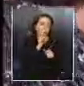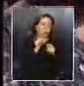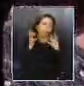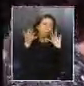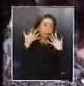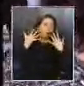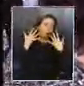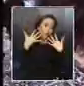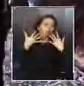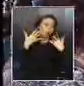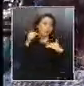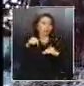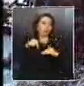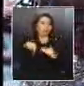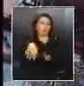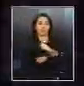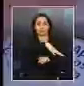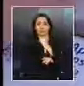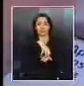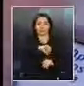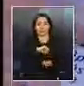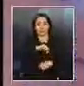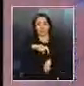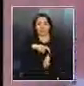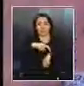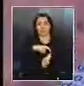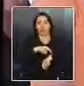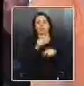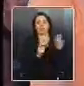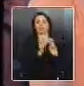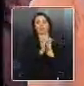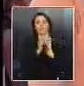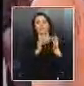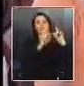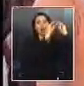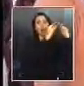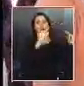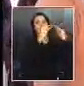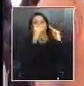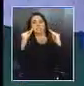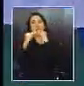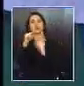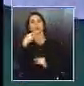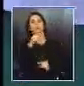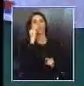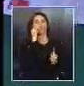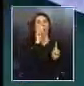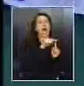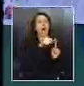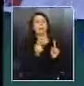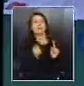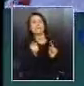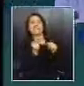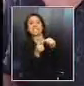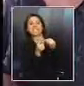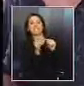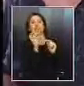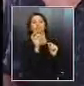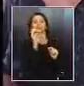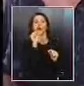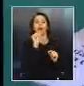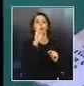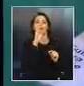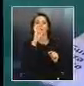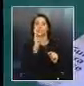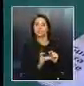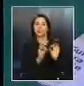ahora cae sobre la ciudad de Santiago haciendo filas en unas carpas que estaban dispuestas con sus apellidos a través de eh orden alfabético para poder